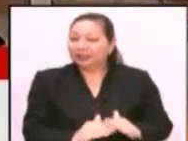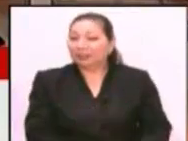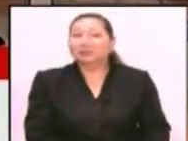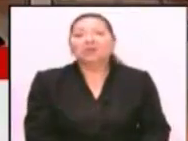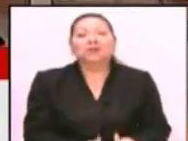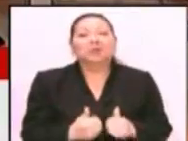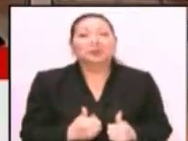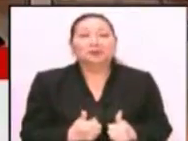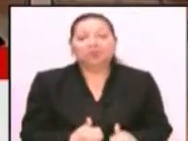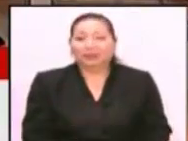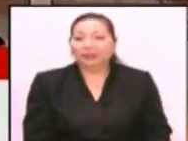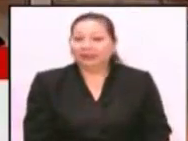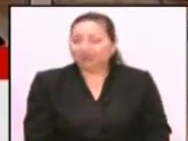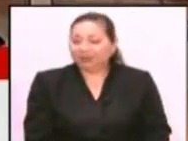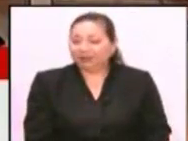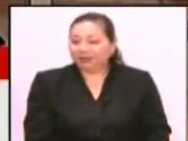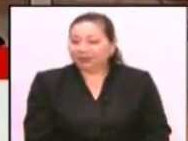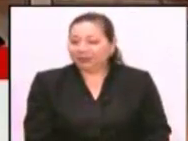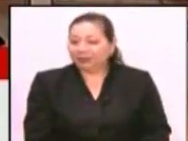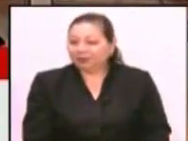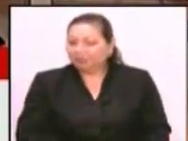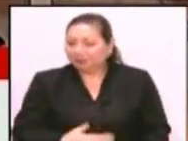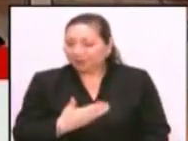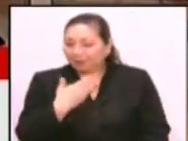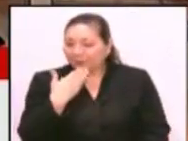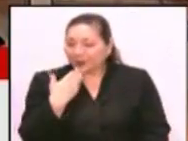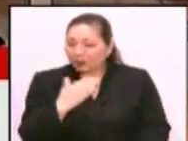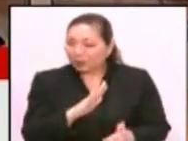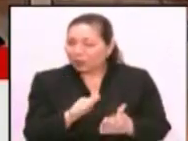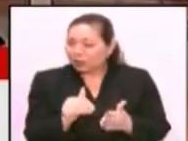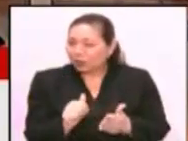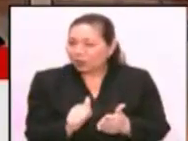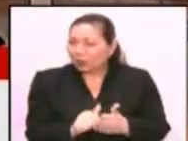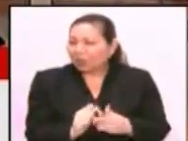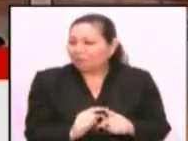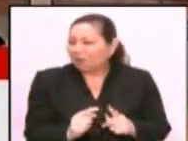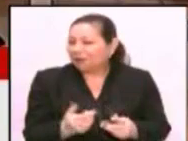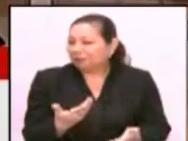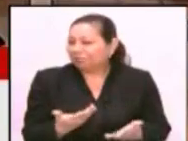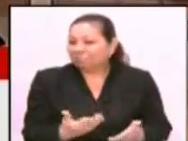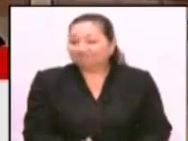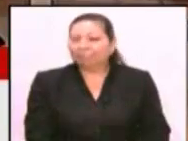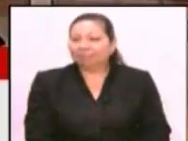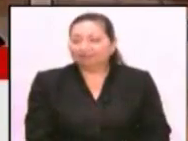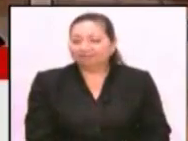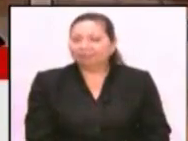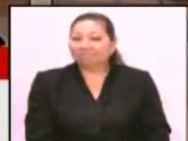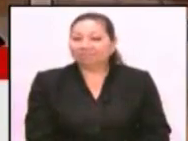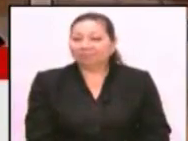bien, ¿no? Seguramente habrán cosas que siempre podemos mejorar y todo lo demás. Pero me parece que...